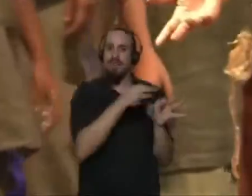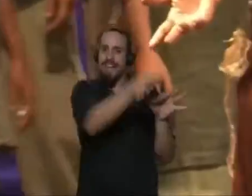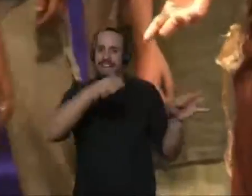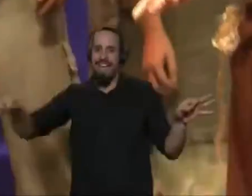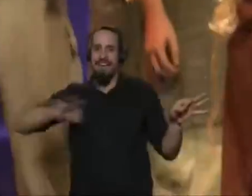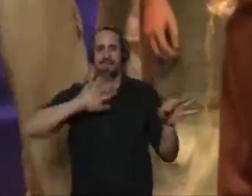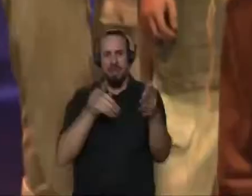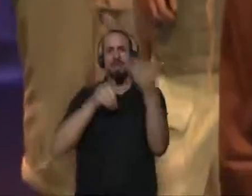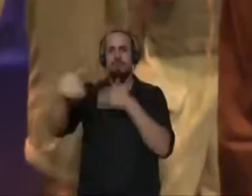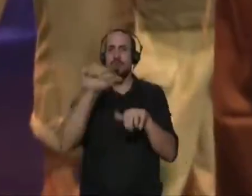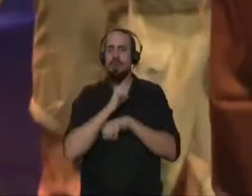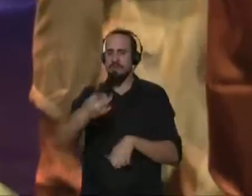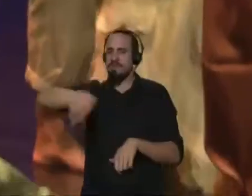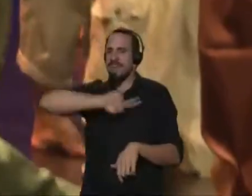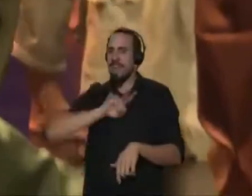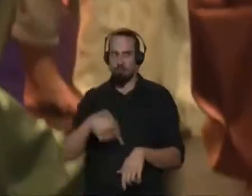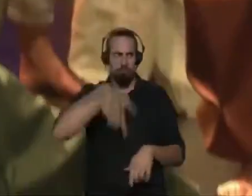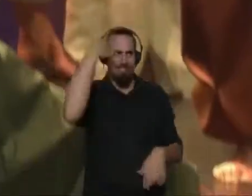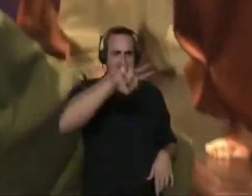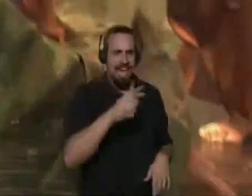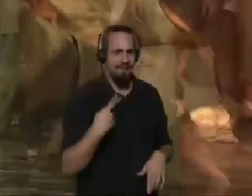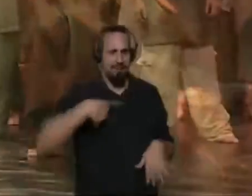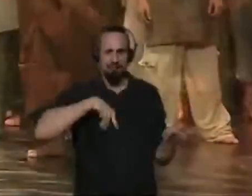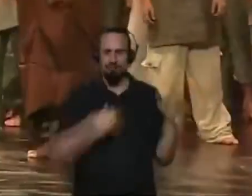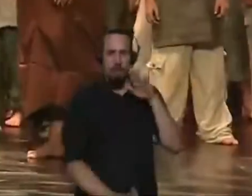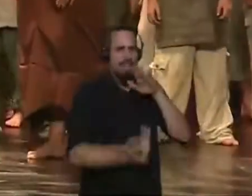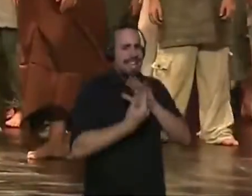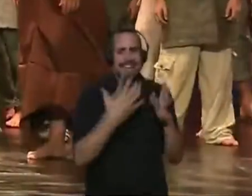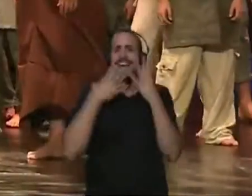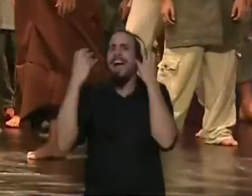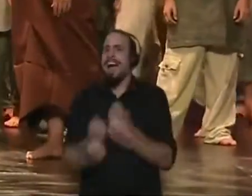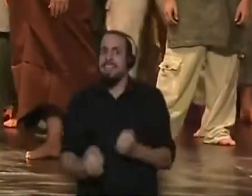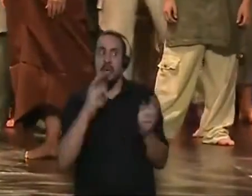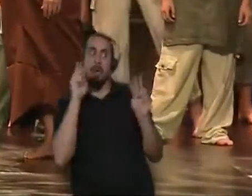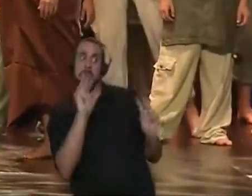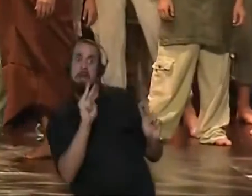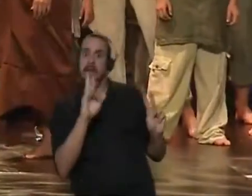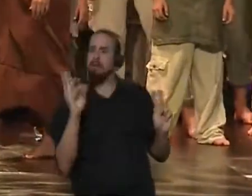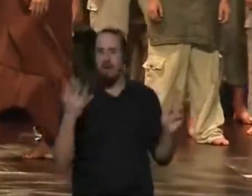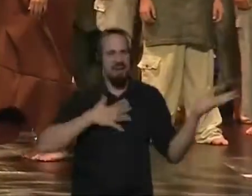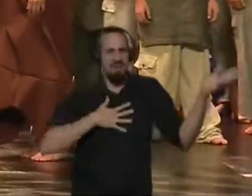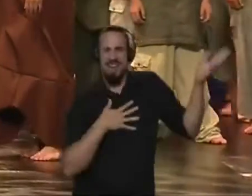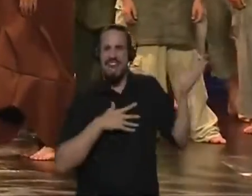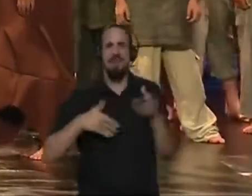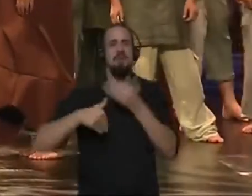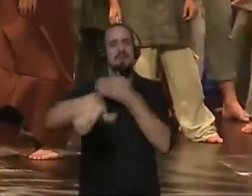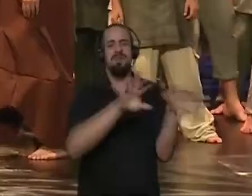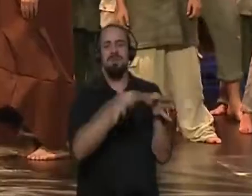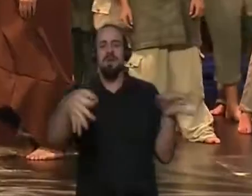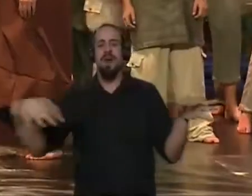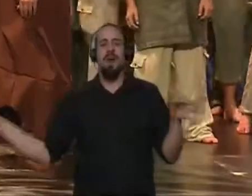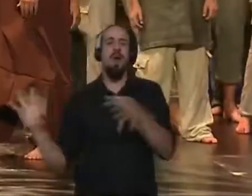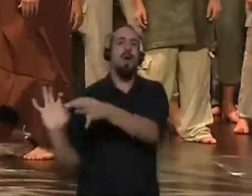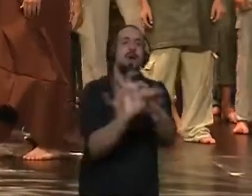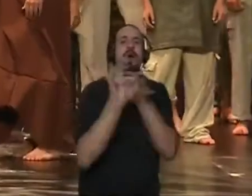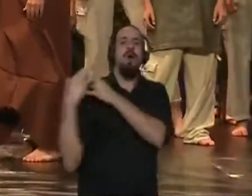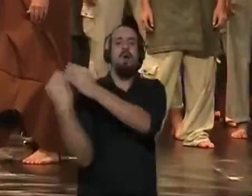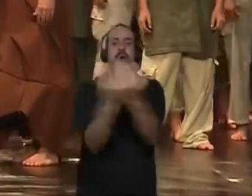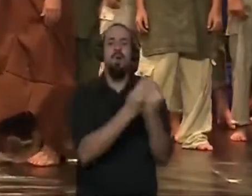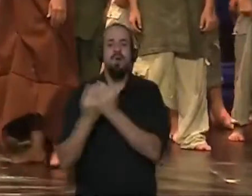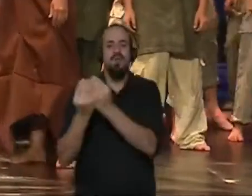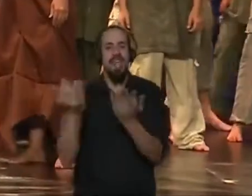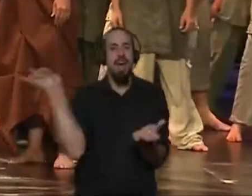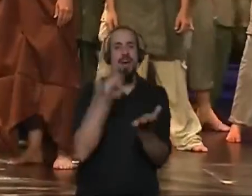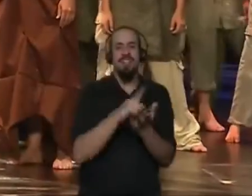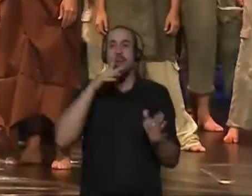por nosotras. Y sabe que no vamos a quedarnos ni quietas, ni calladas, ni expectantes. Y bailaremos juntas nuevamente sobre la piel de